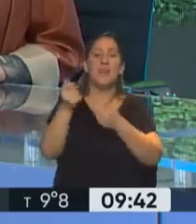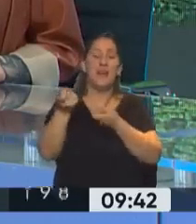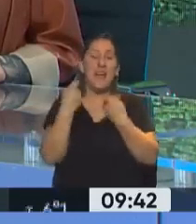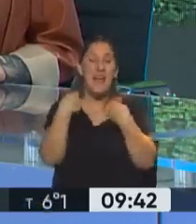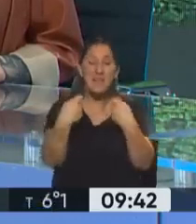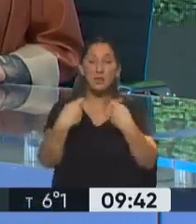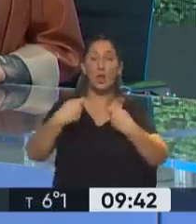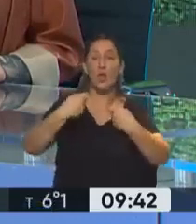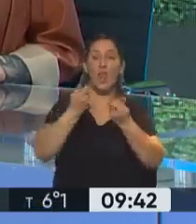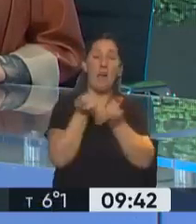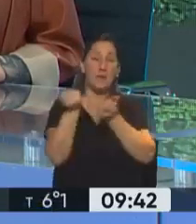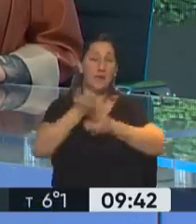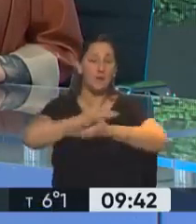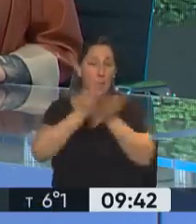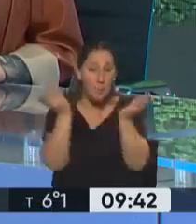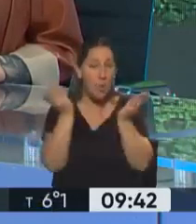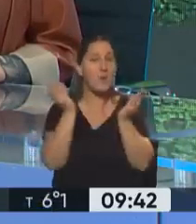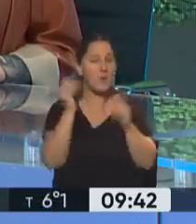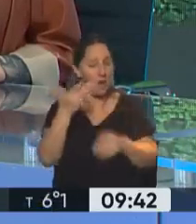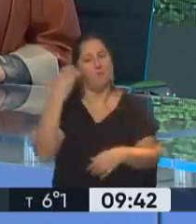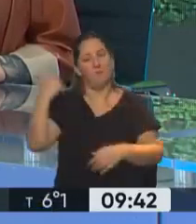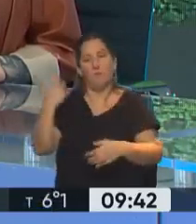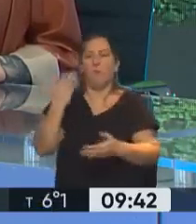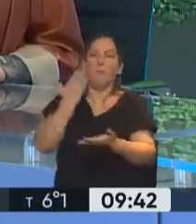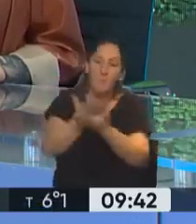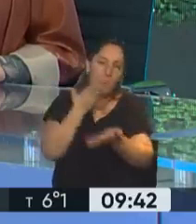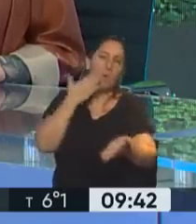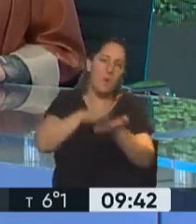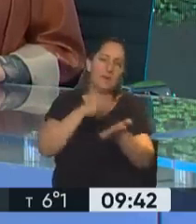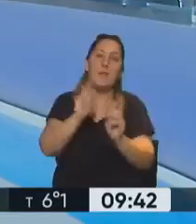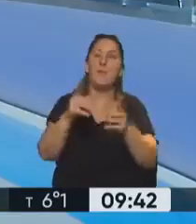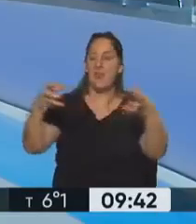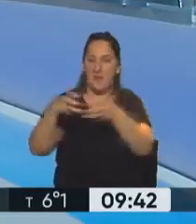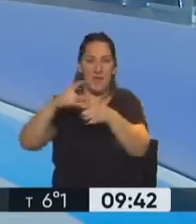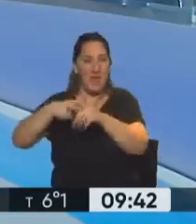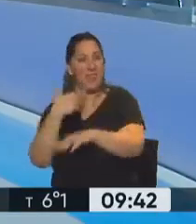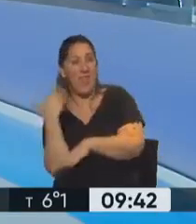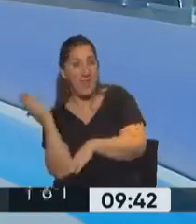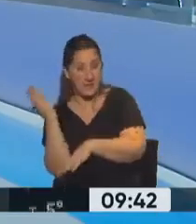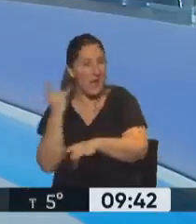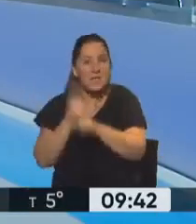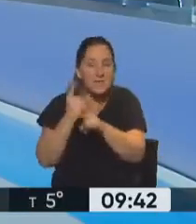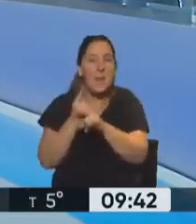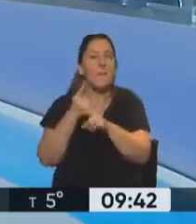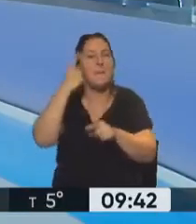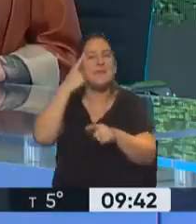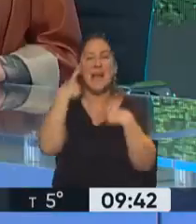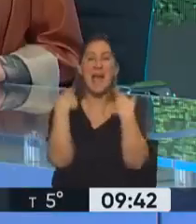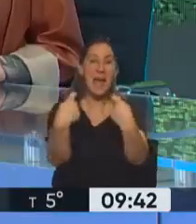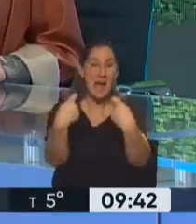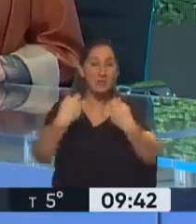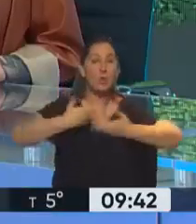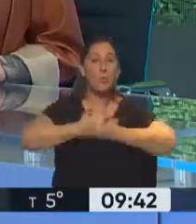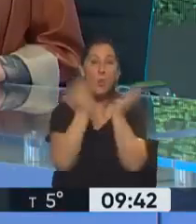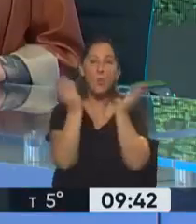que viene haciendo no solamente el mercado sino la derecha en la república argentina que ve el gasto ve